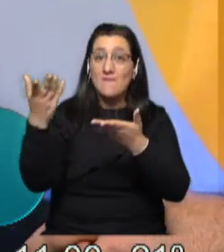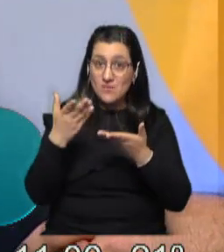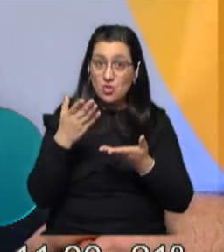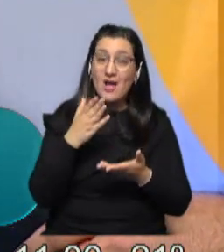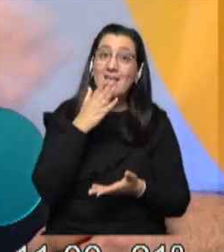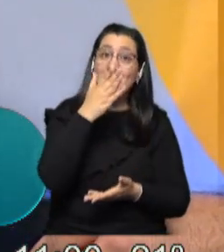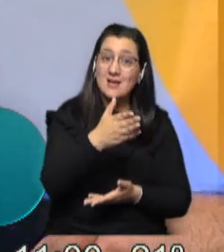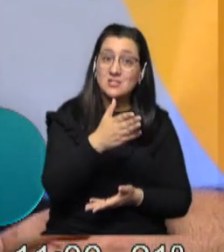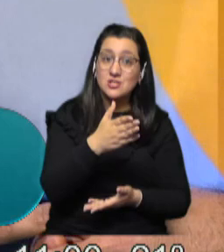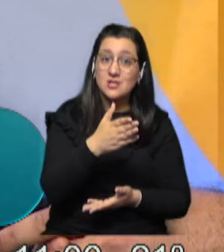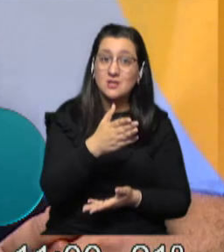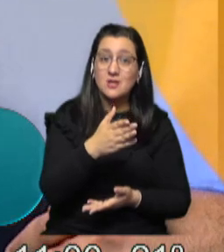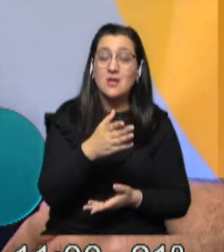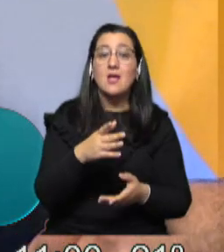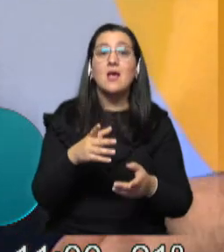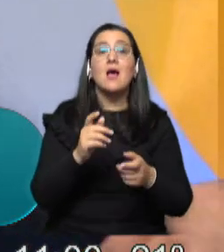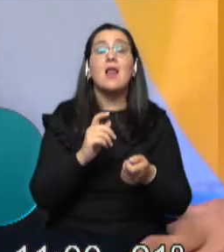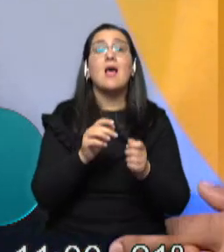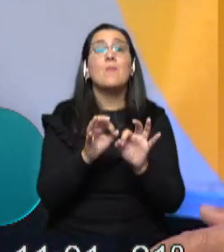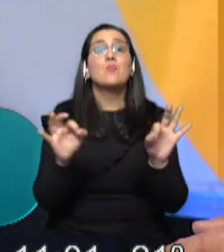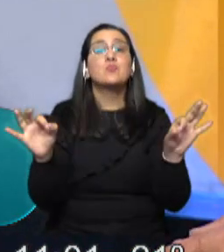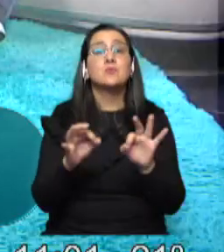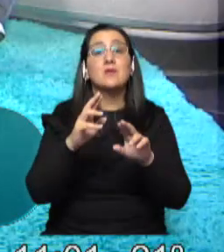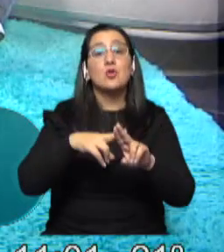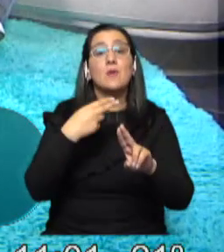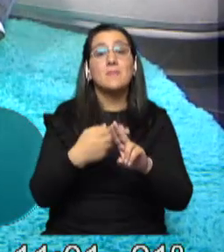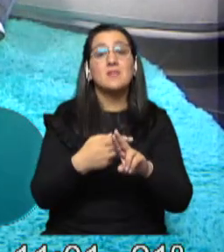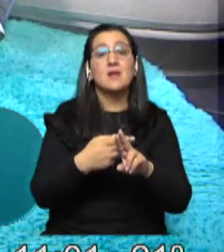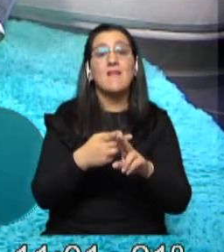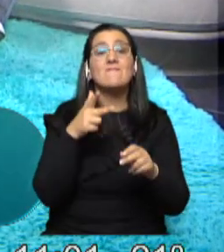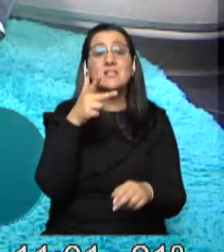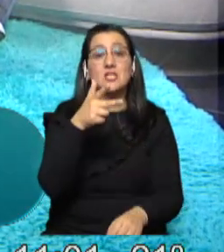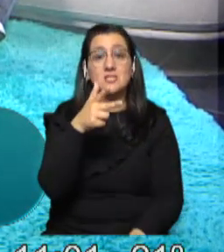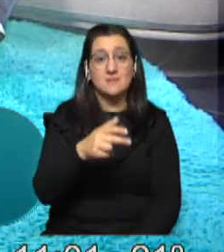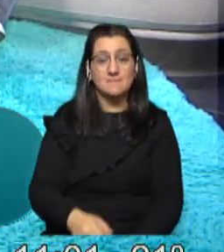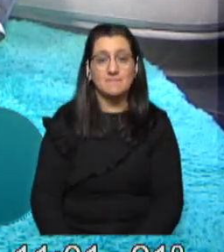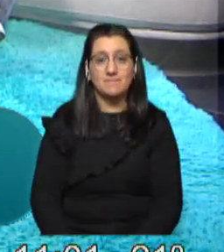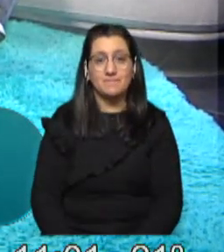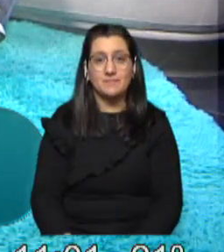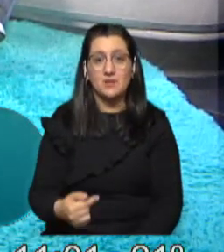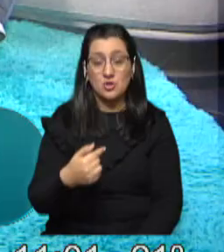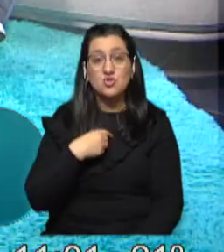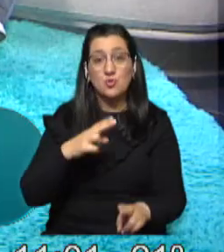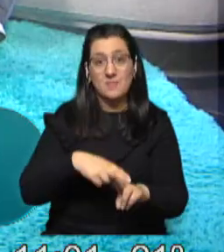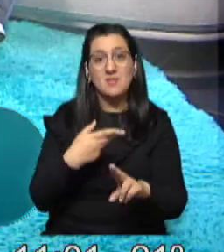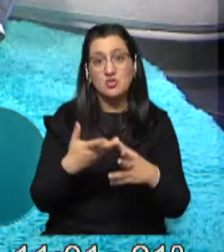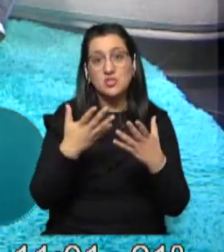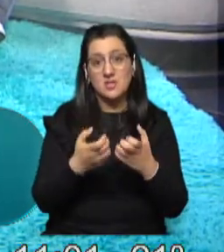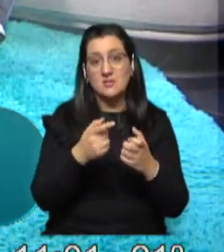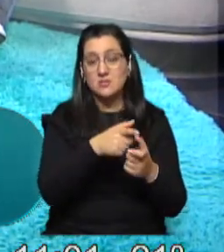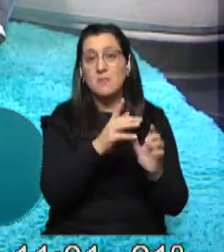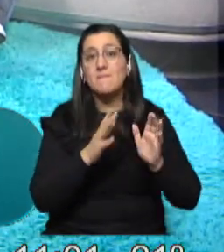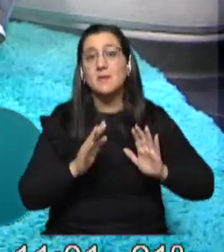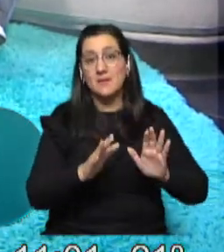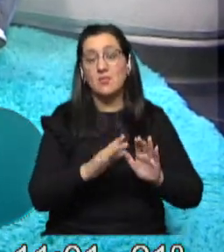vayan a sus instrumentos mientras nos repiten las funciones, los días. Bueno, yo voy repitiendo si quieren.